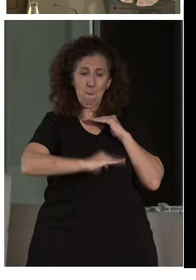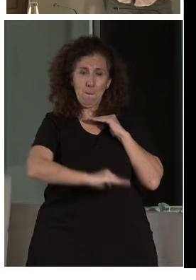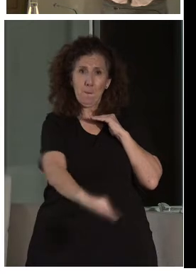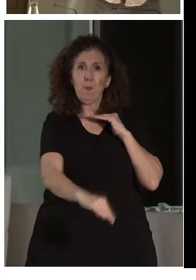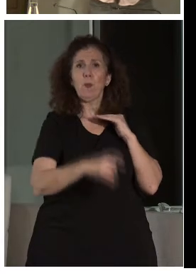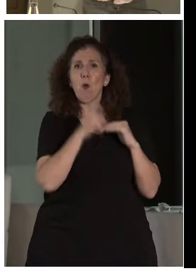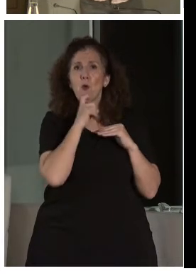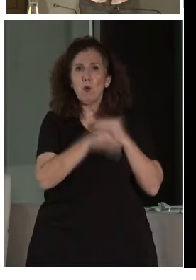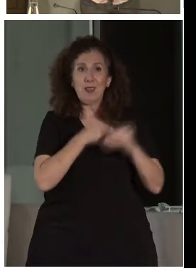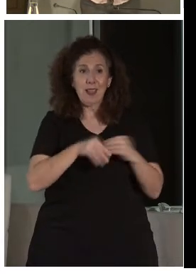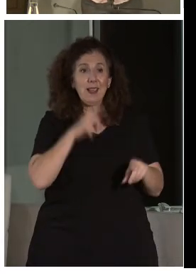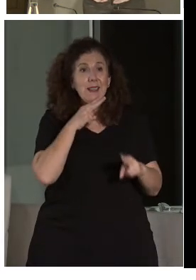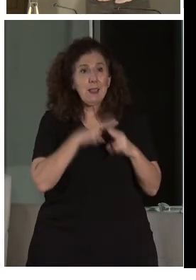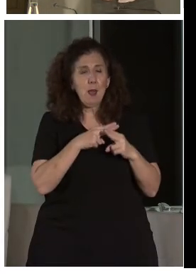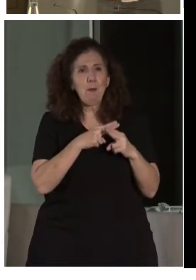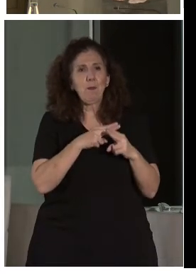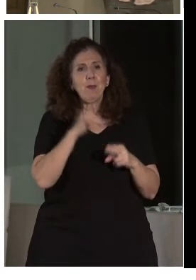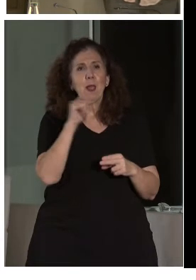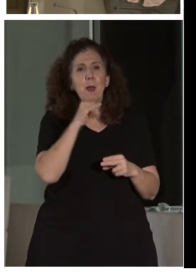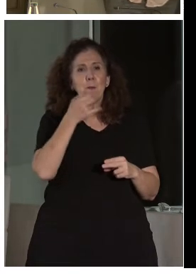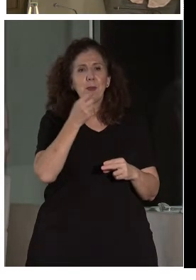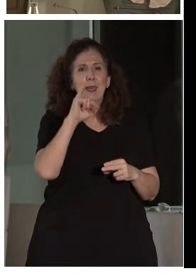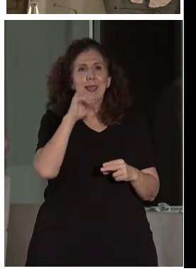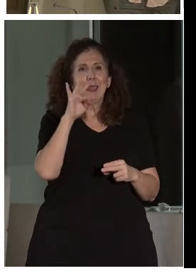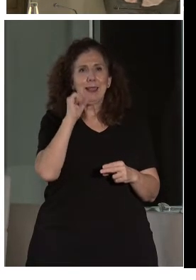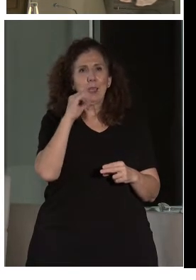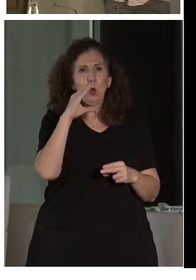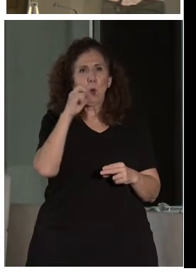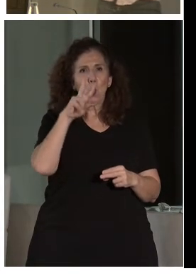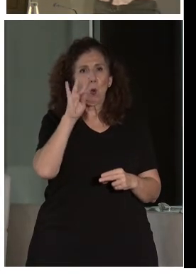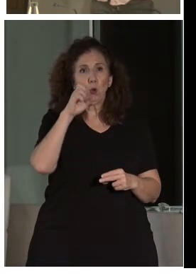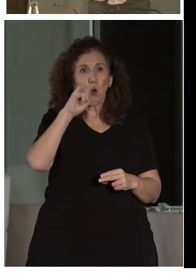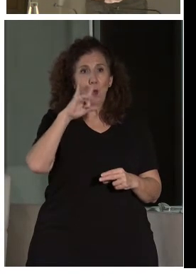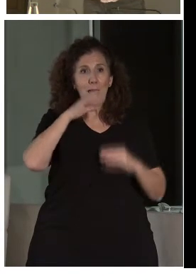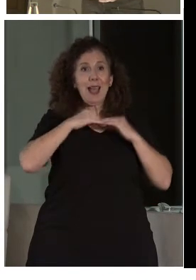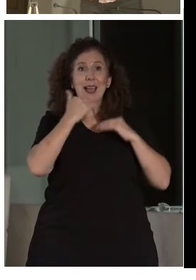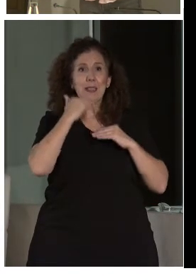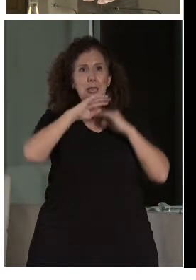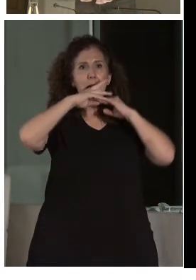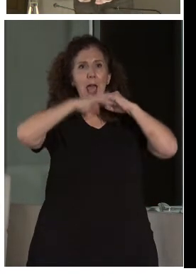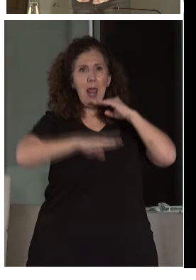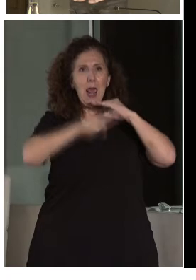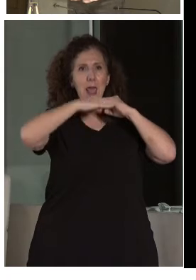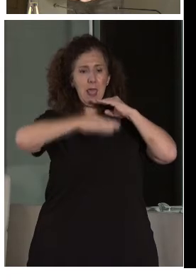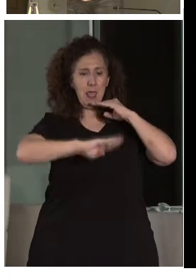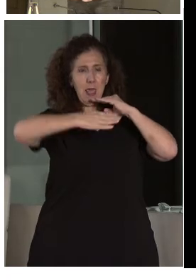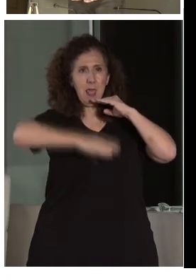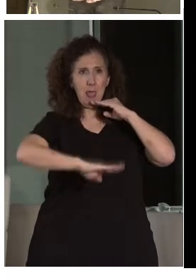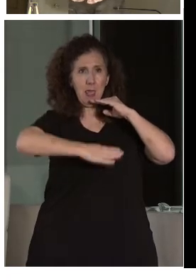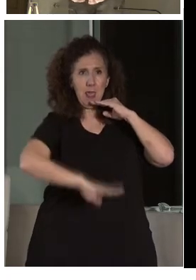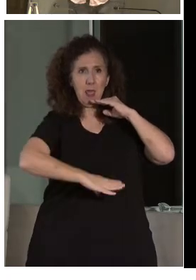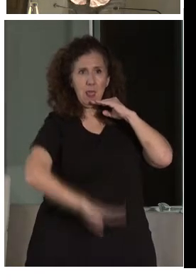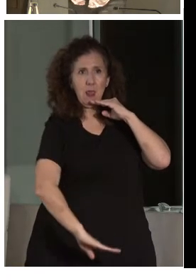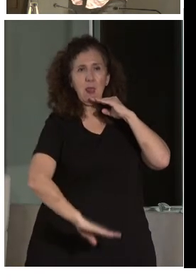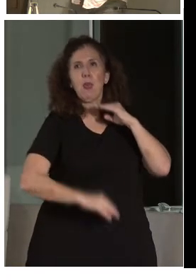de producir viña se llama viticultura heroica. Y es brutal, ¿eh? O sea, es auténticamente una cosa muy, muy llamativa. Es una isla muy llamativa. Ya veis